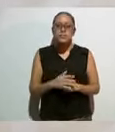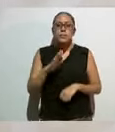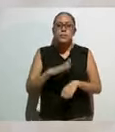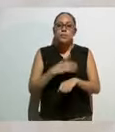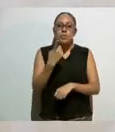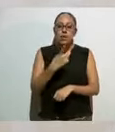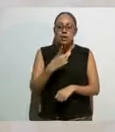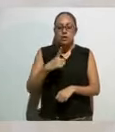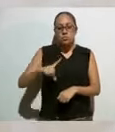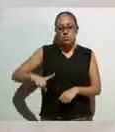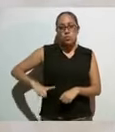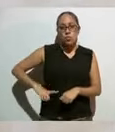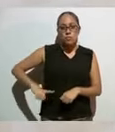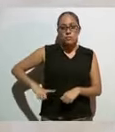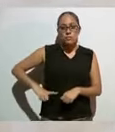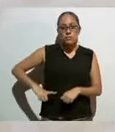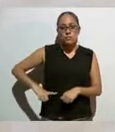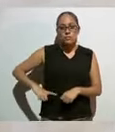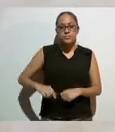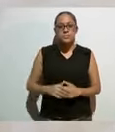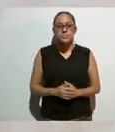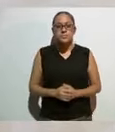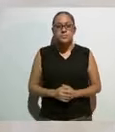gobierno tiene